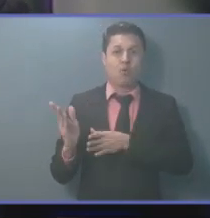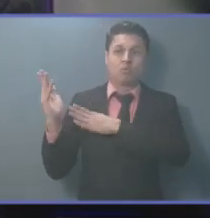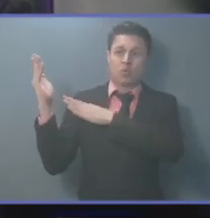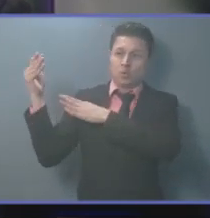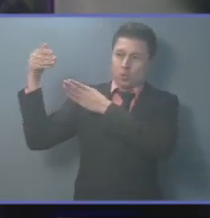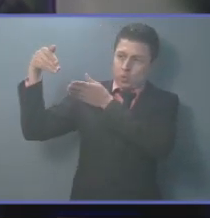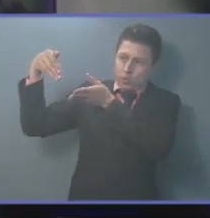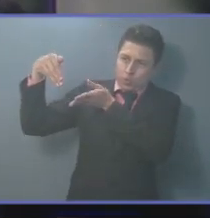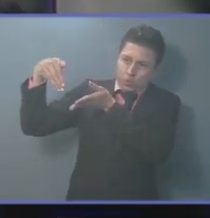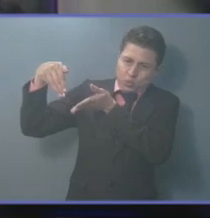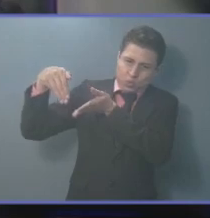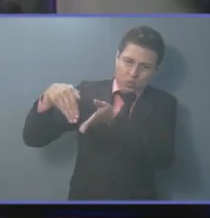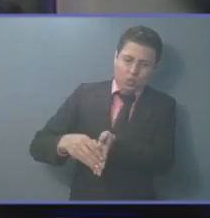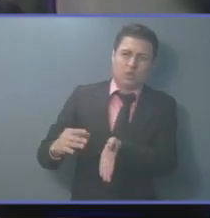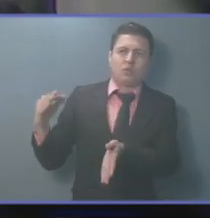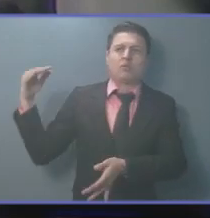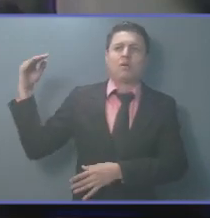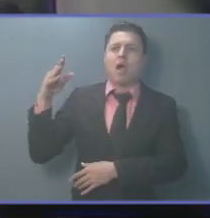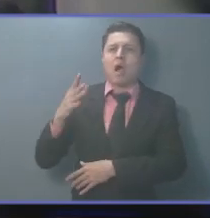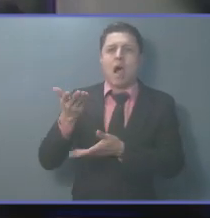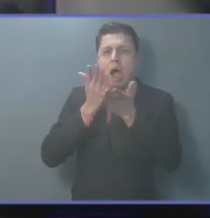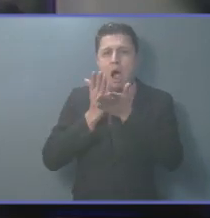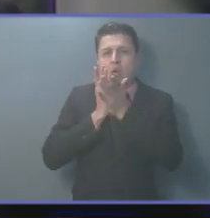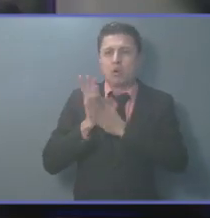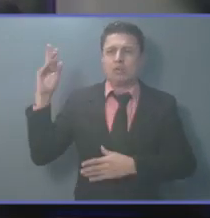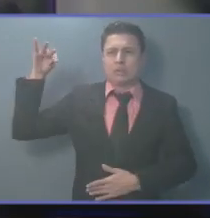son donde las calles tienen